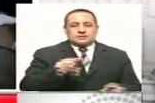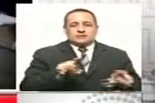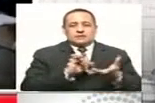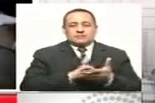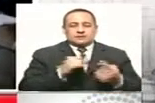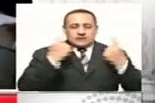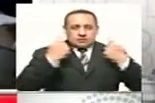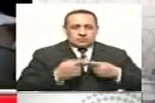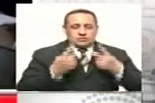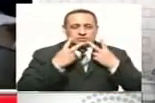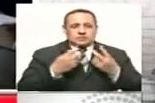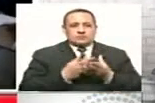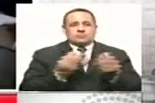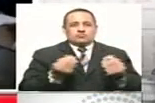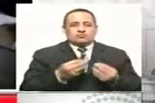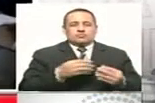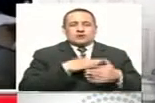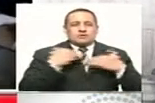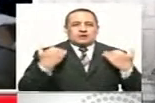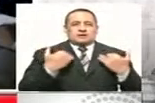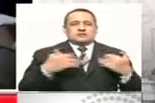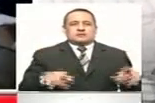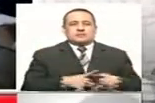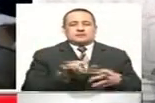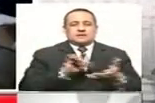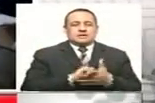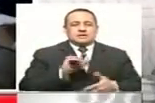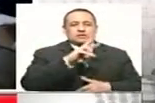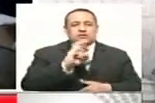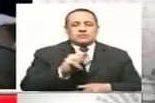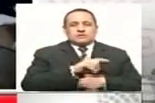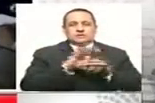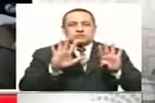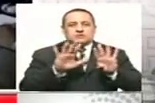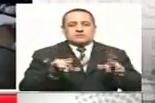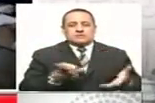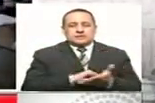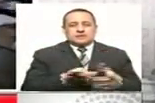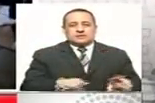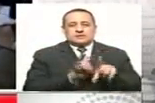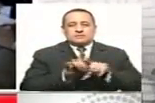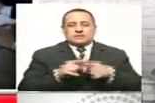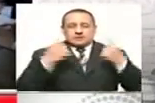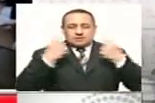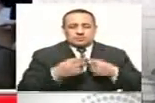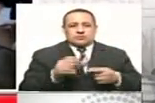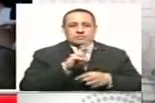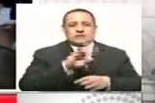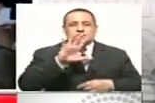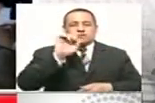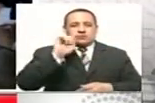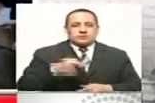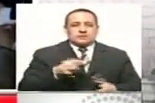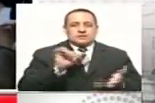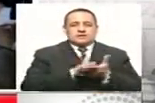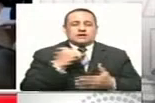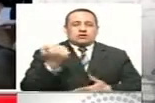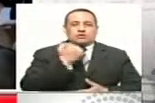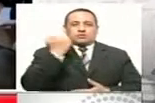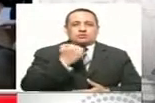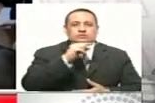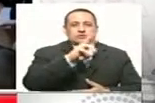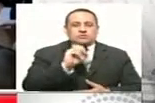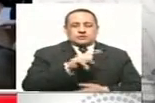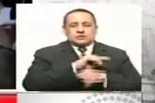de erradicación se han visto afectadas. Hasta el 2019 la meta era de 25 mil hectáreas que se logró en el